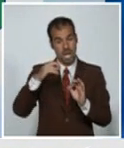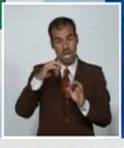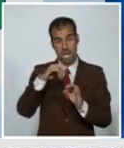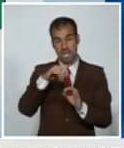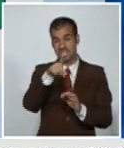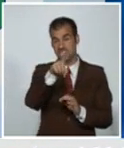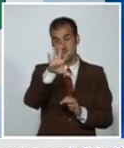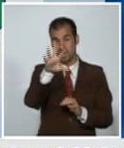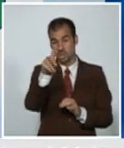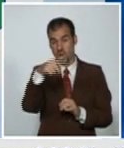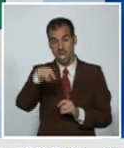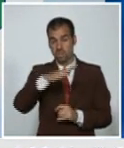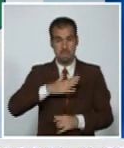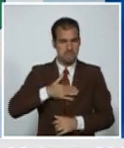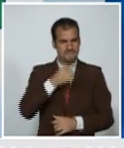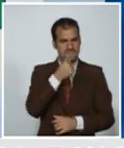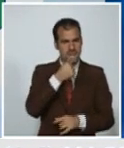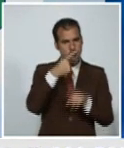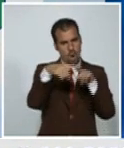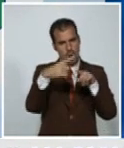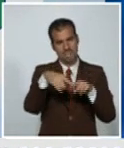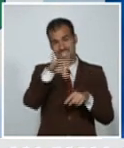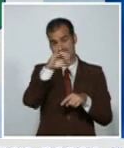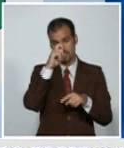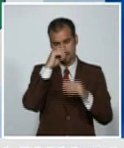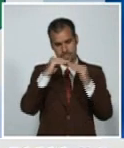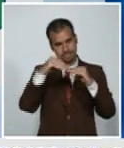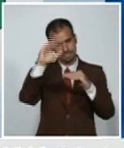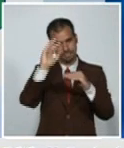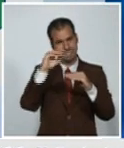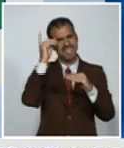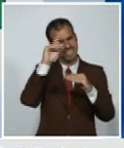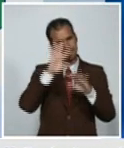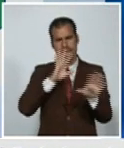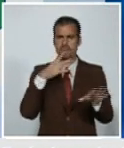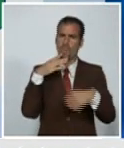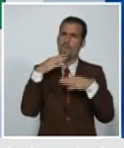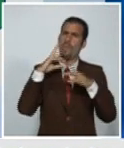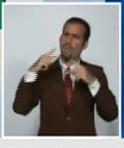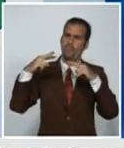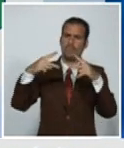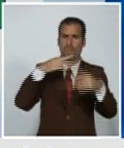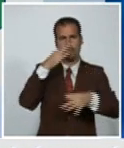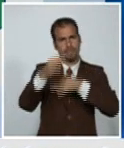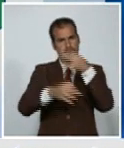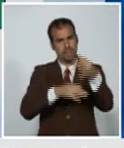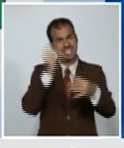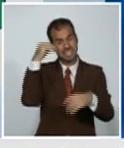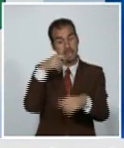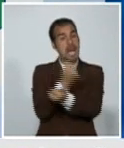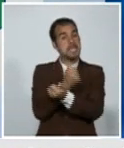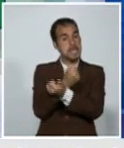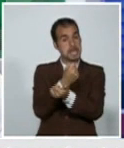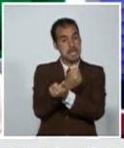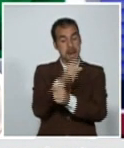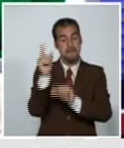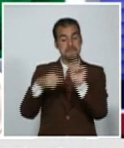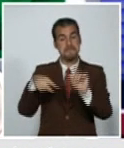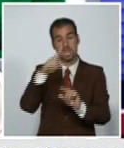edad. No tengo que explicar el riesgo que se corre con la evolución de estos pacientes.